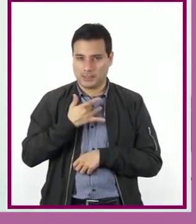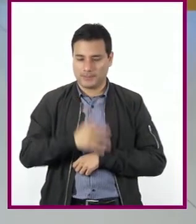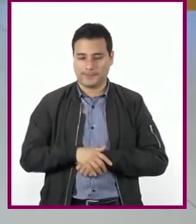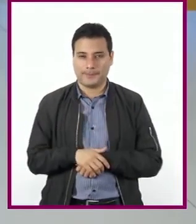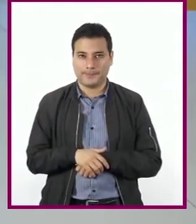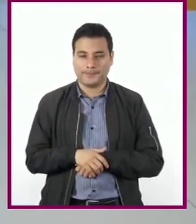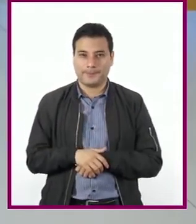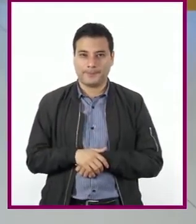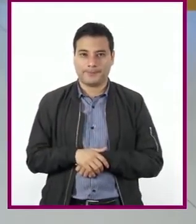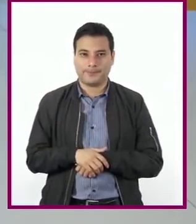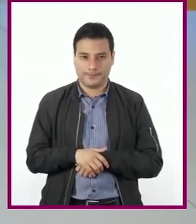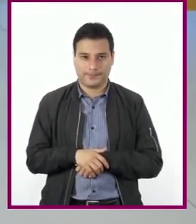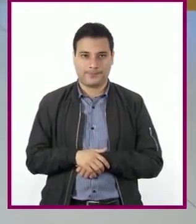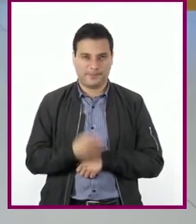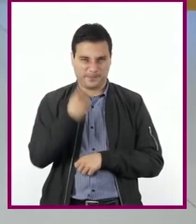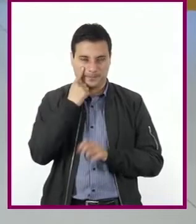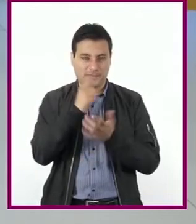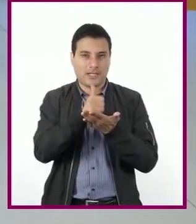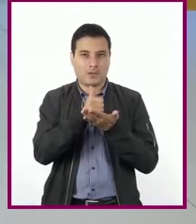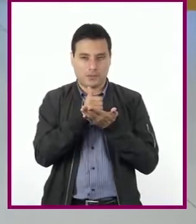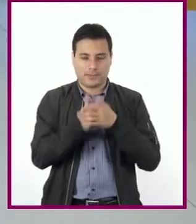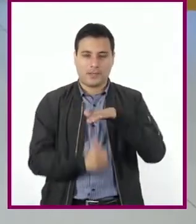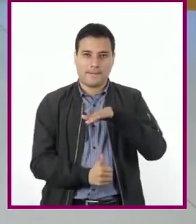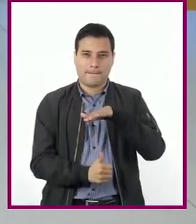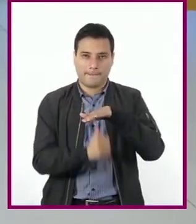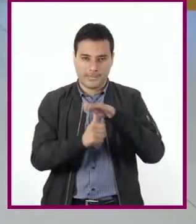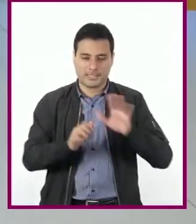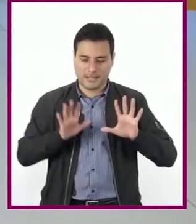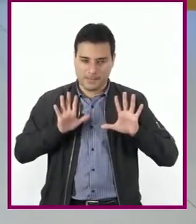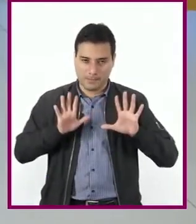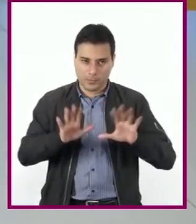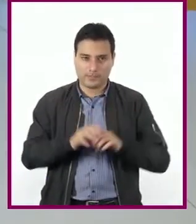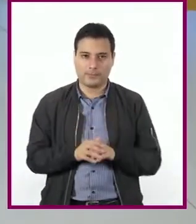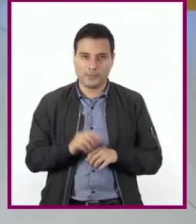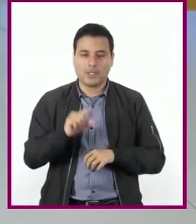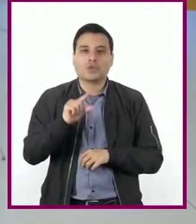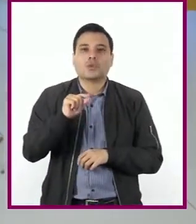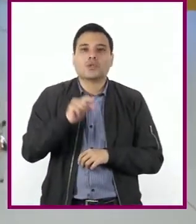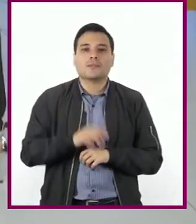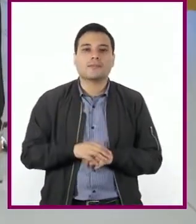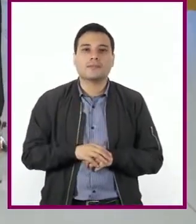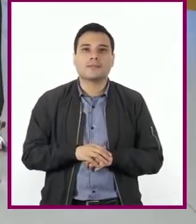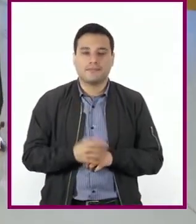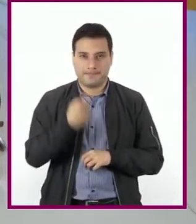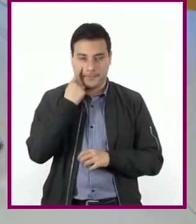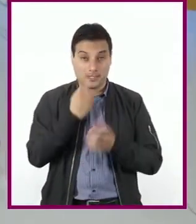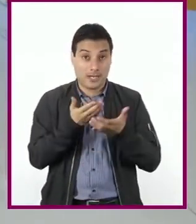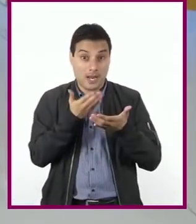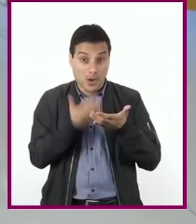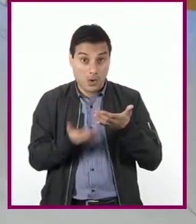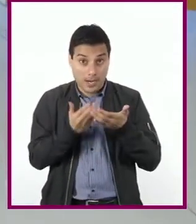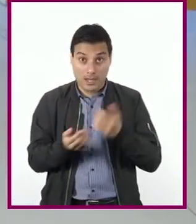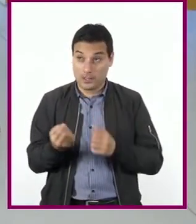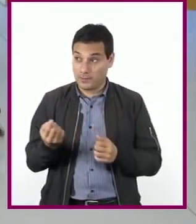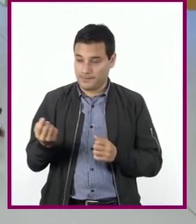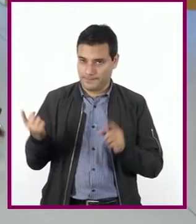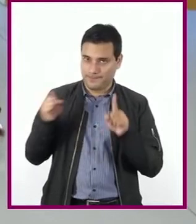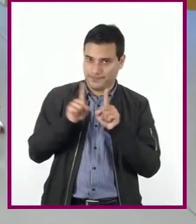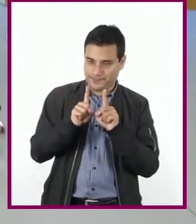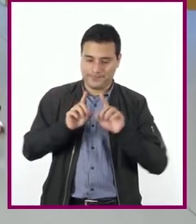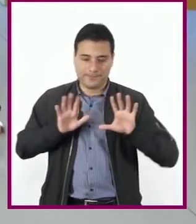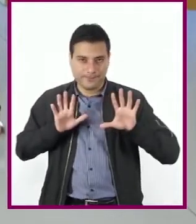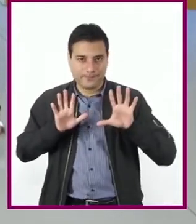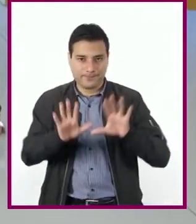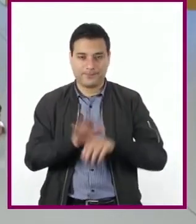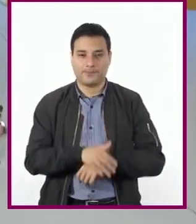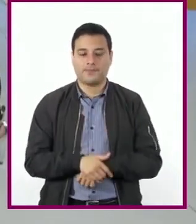otra. Enrique, ayúdame a tirar de la mesa. Por supuesto, maestra. ¿En qué dirección? Bueno, vamos a tirar los dos hacia ella.